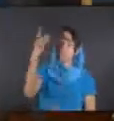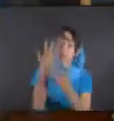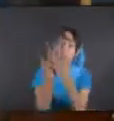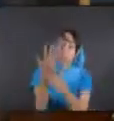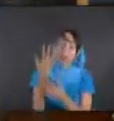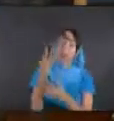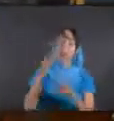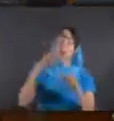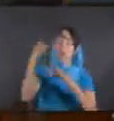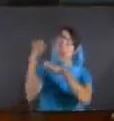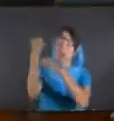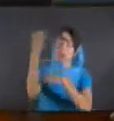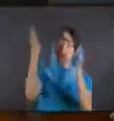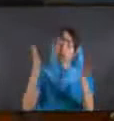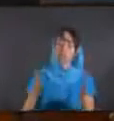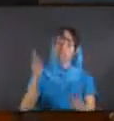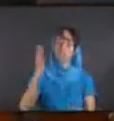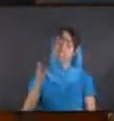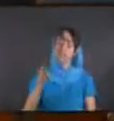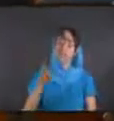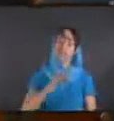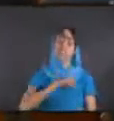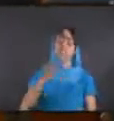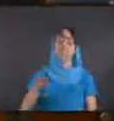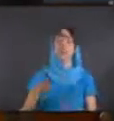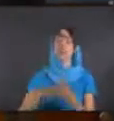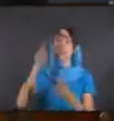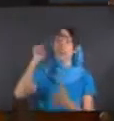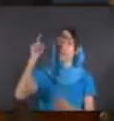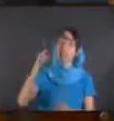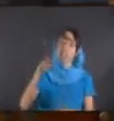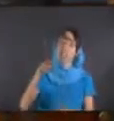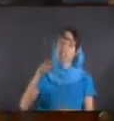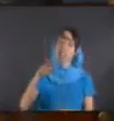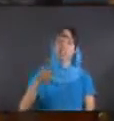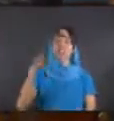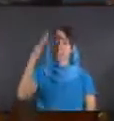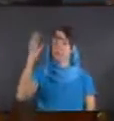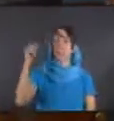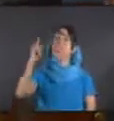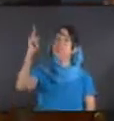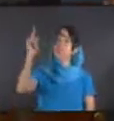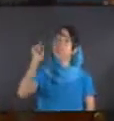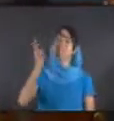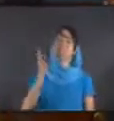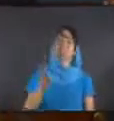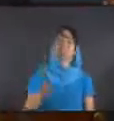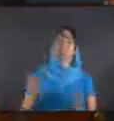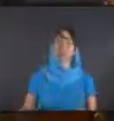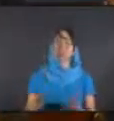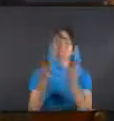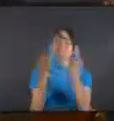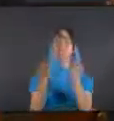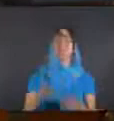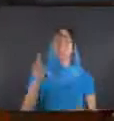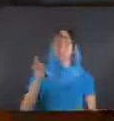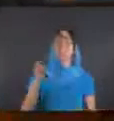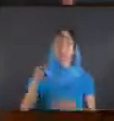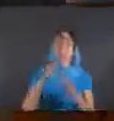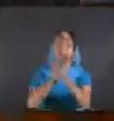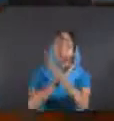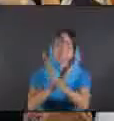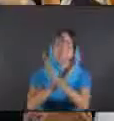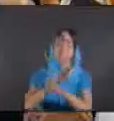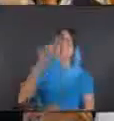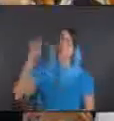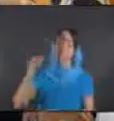aprovechar que estamos un buen grupo de hijos de esta casa. Y yo le invito a usted que empecemos a levantar oración a favor